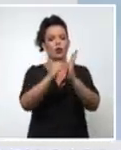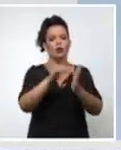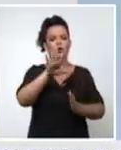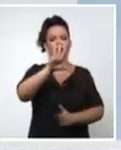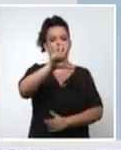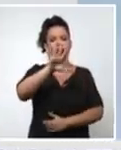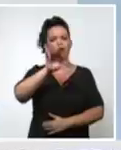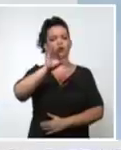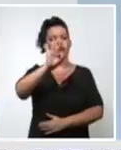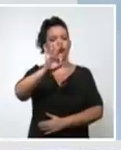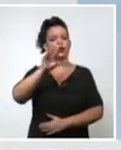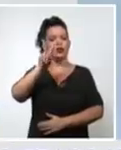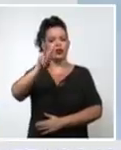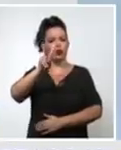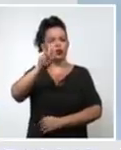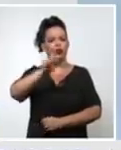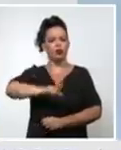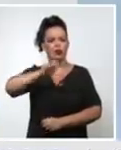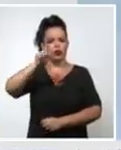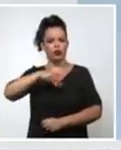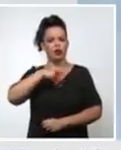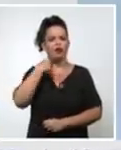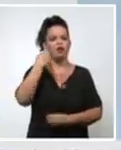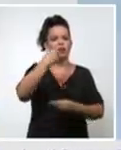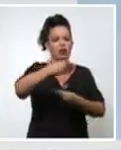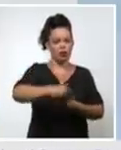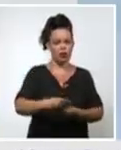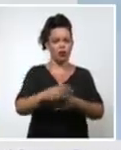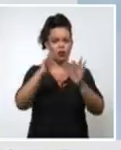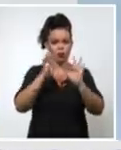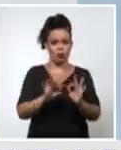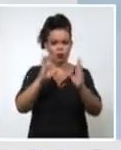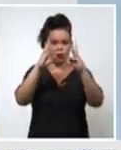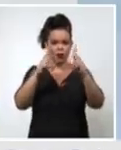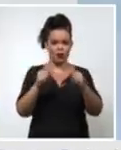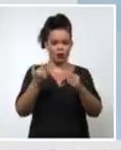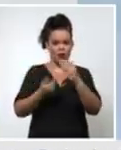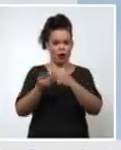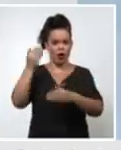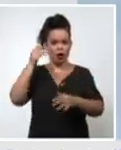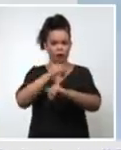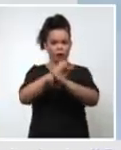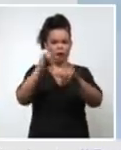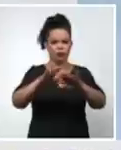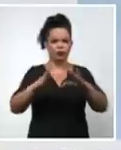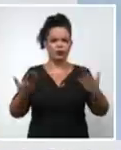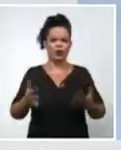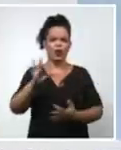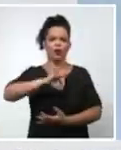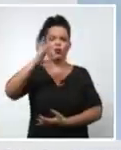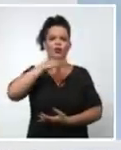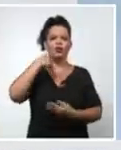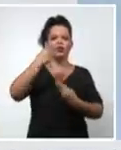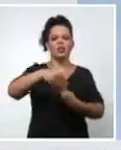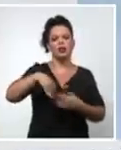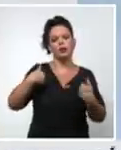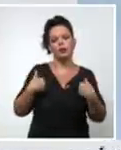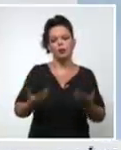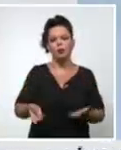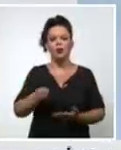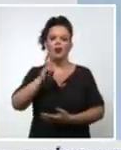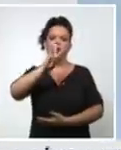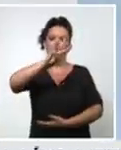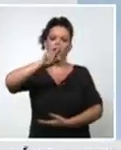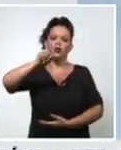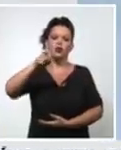355.582 fallecidos, que da, como había dicho yo anteriormente también, una letalidad de